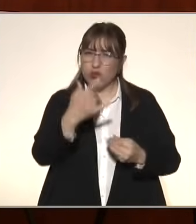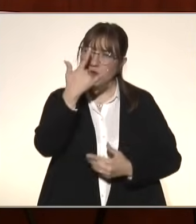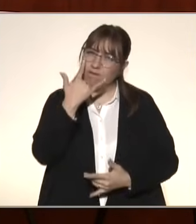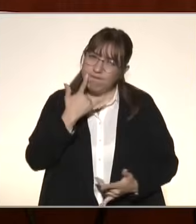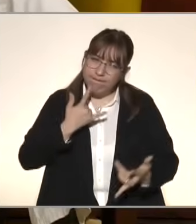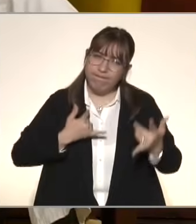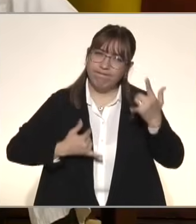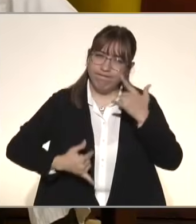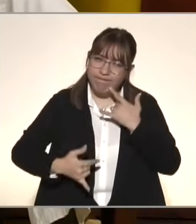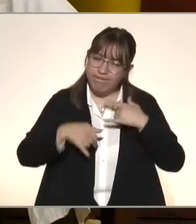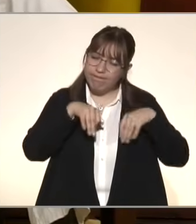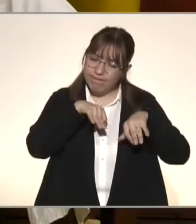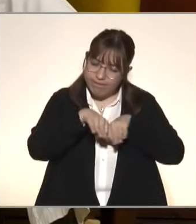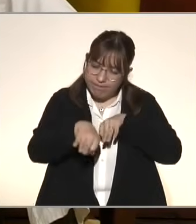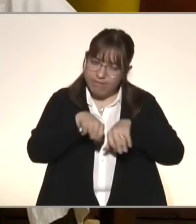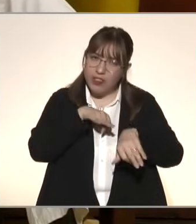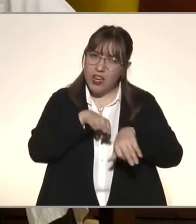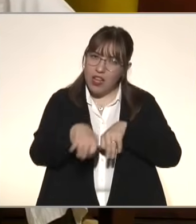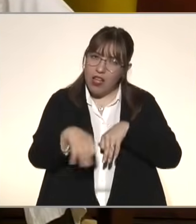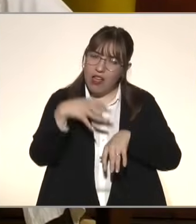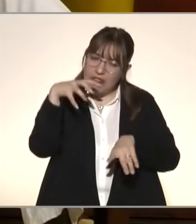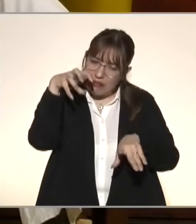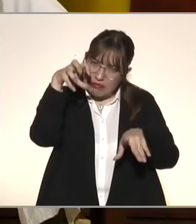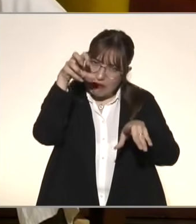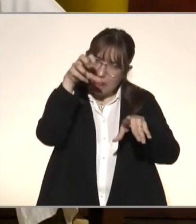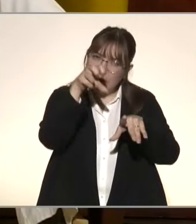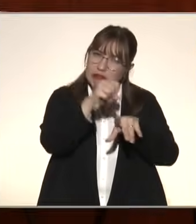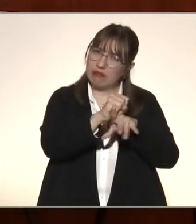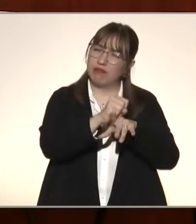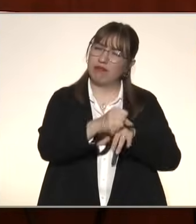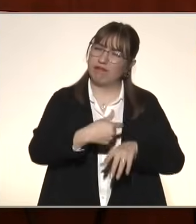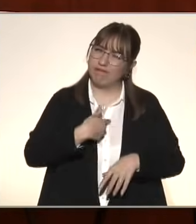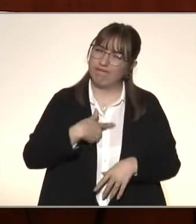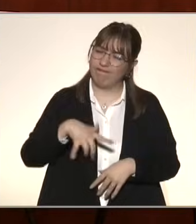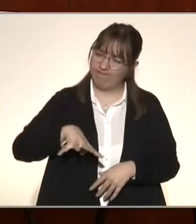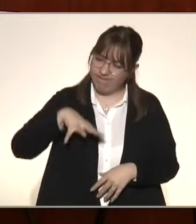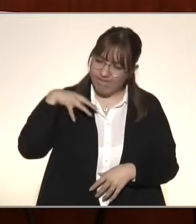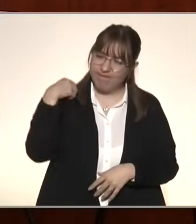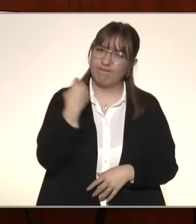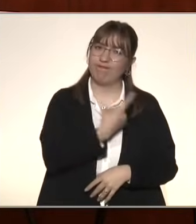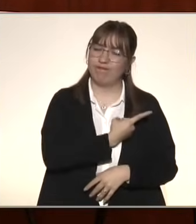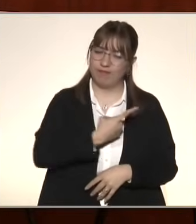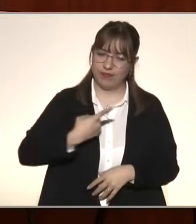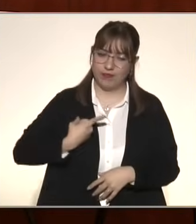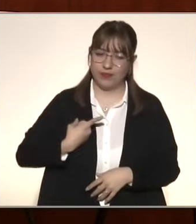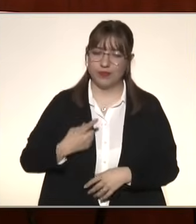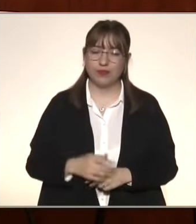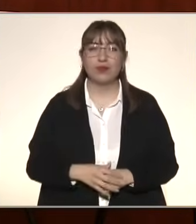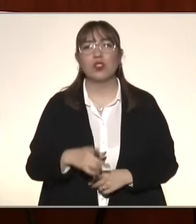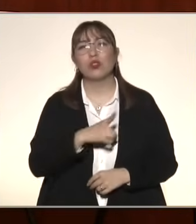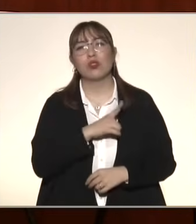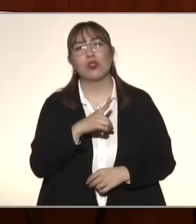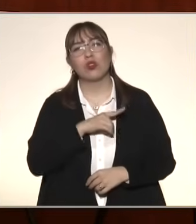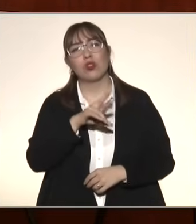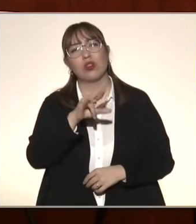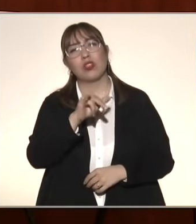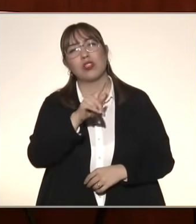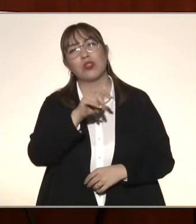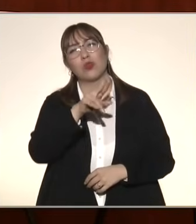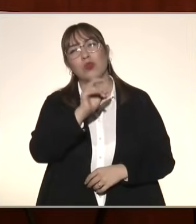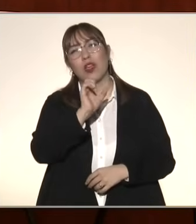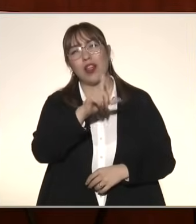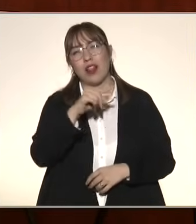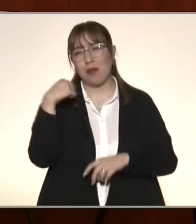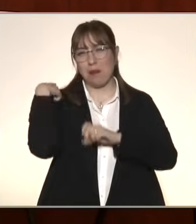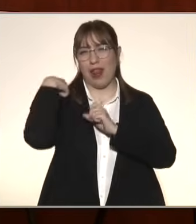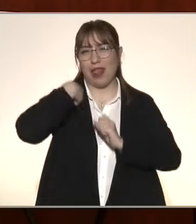mucha disposición a que las cosas pasen, ¿no? A que va uno no solamente a dejarlo como un ritual de salir con las maletas